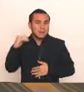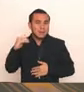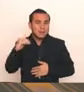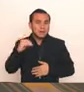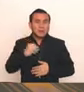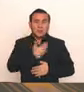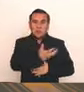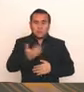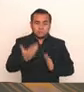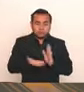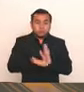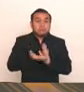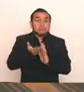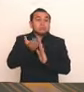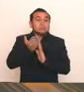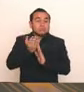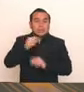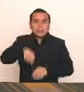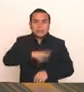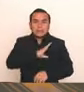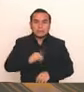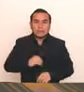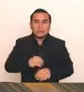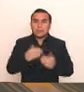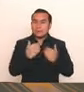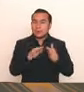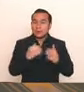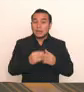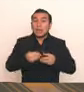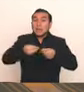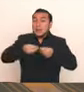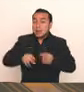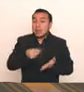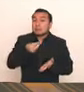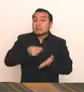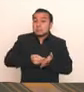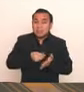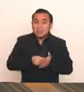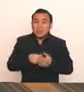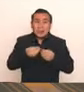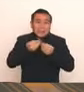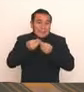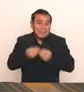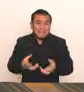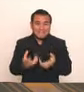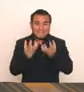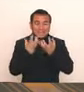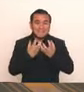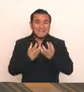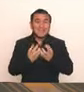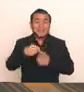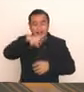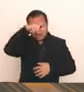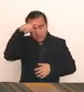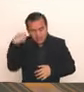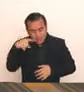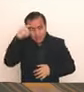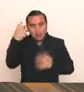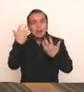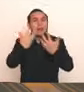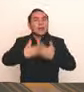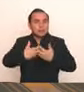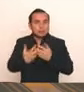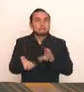mundiales a diferencia nuestra han tenido gravísimas pérdidas en su economía millones de empleos perdidos decenas de miles de negocios